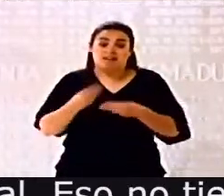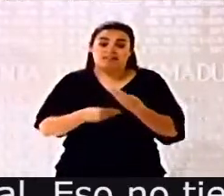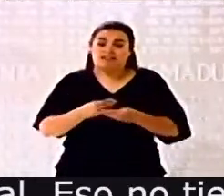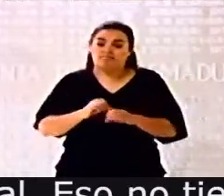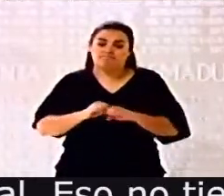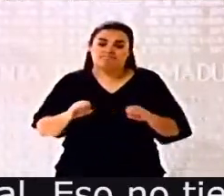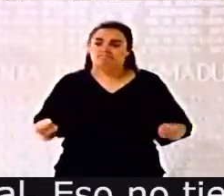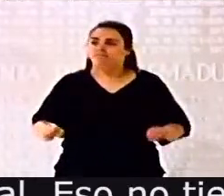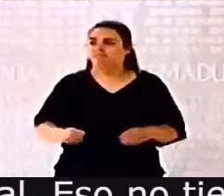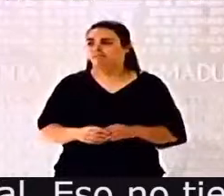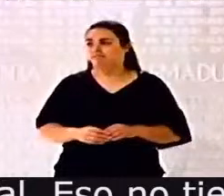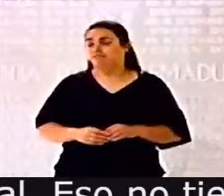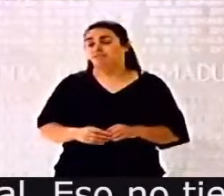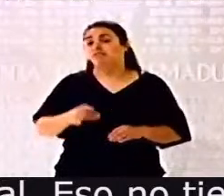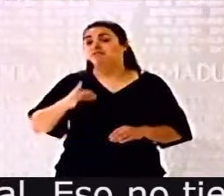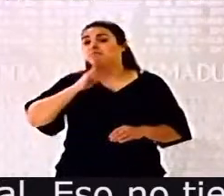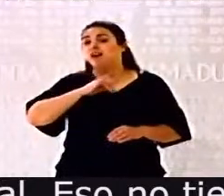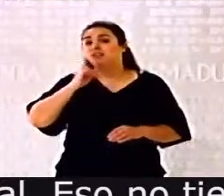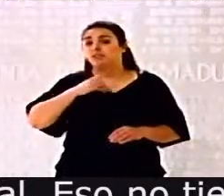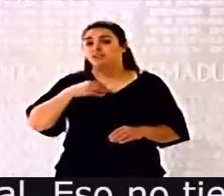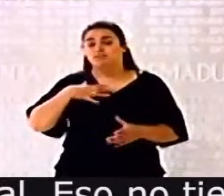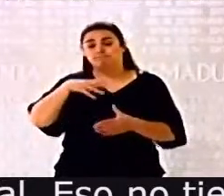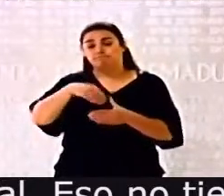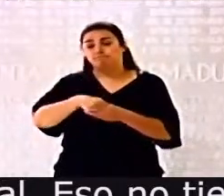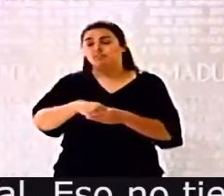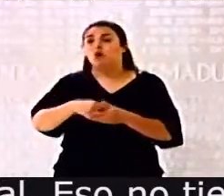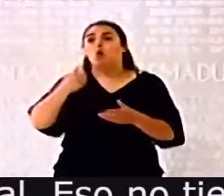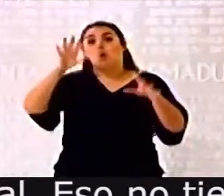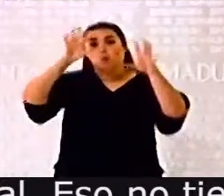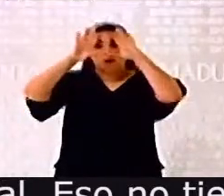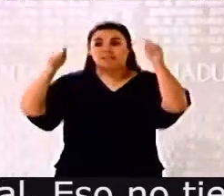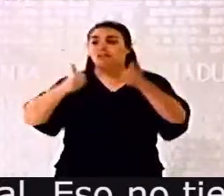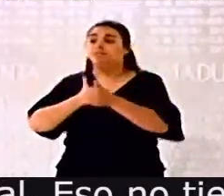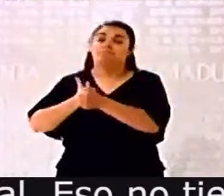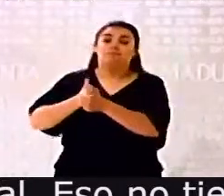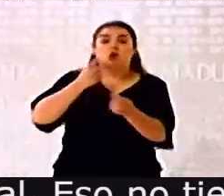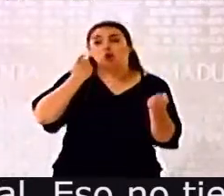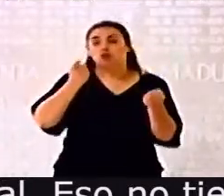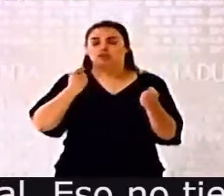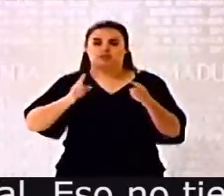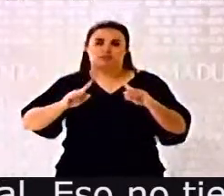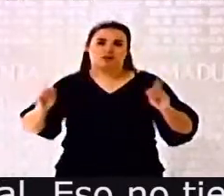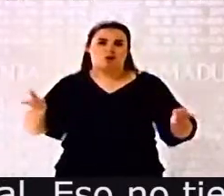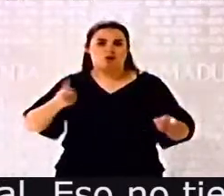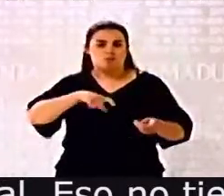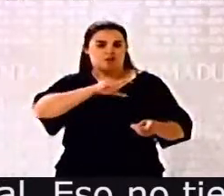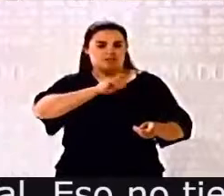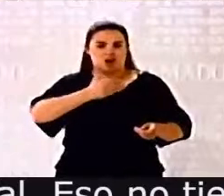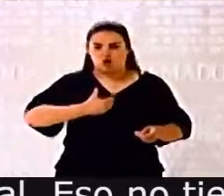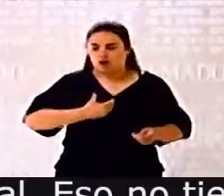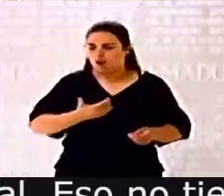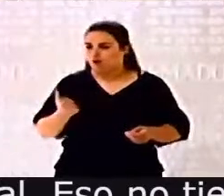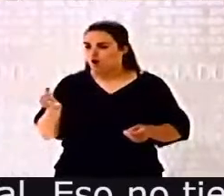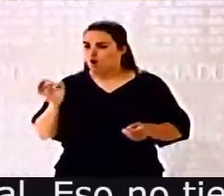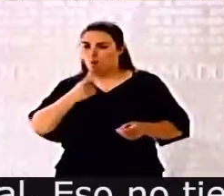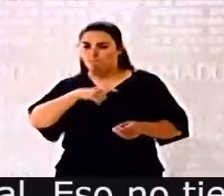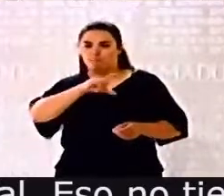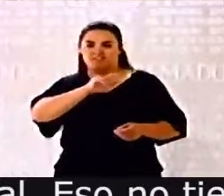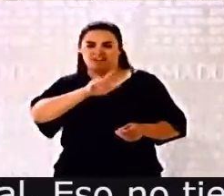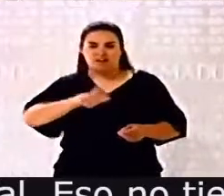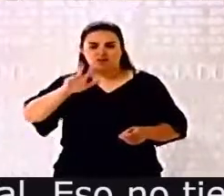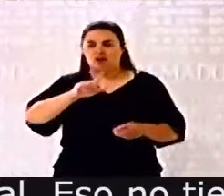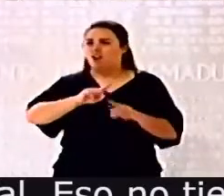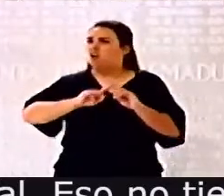individual. Desafortunadamente no podemos poner un guardia civil, no podemos poner un policía local, no podemos poner un policía